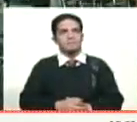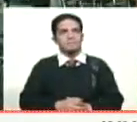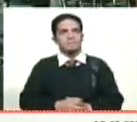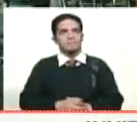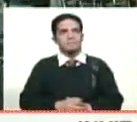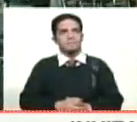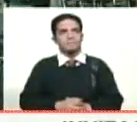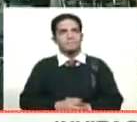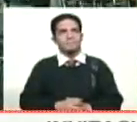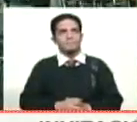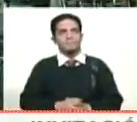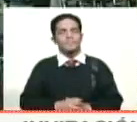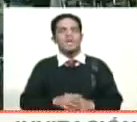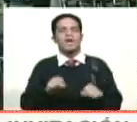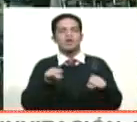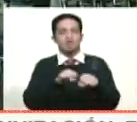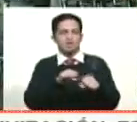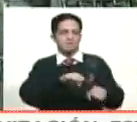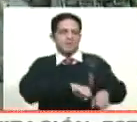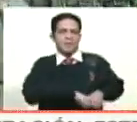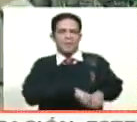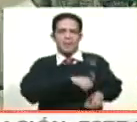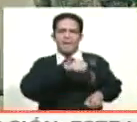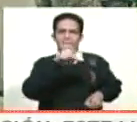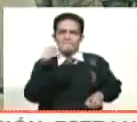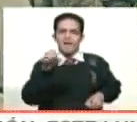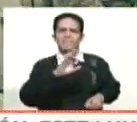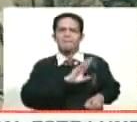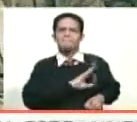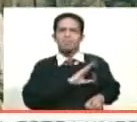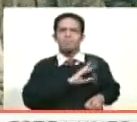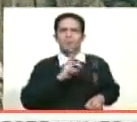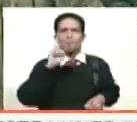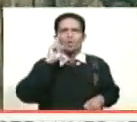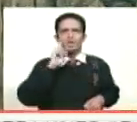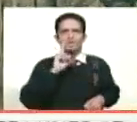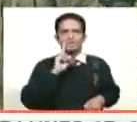Con la espada de Bolívar, como dicen ustedes.